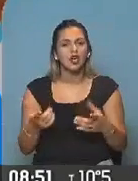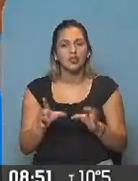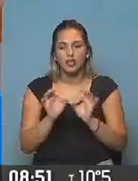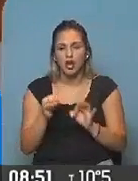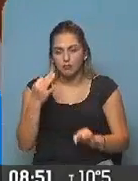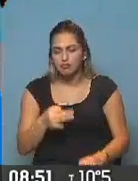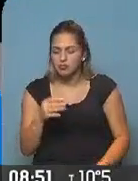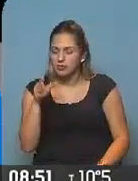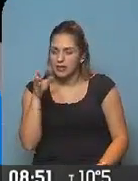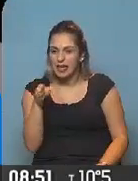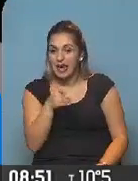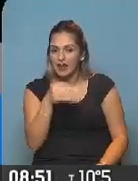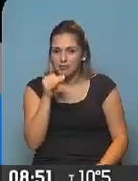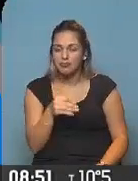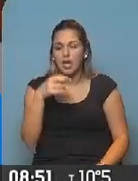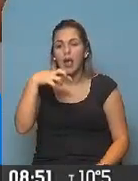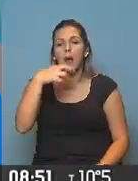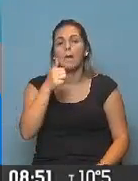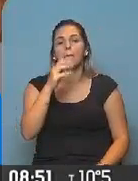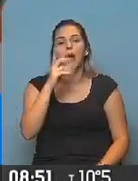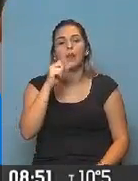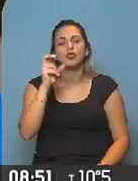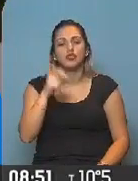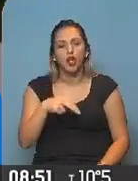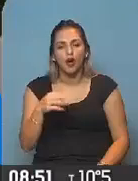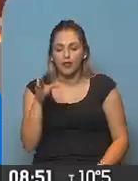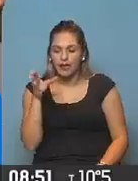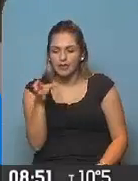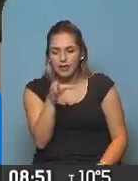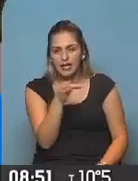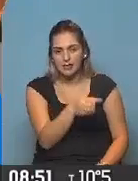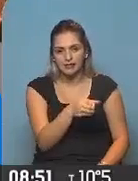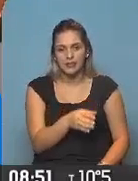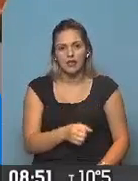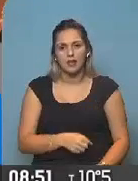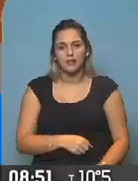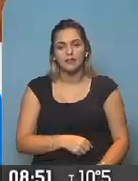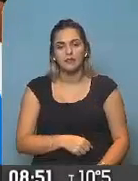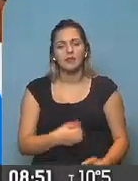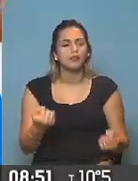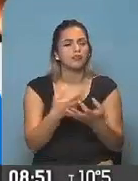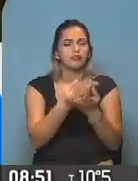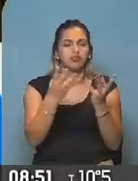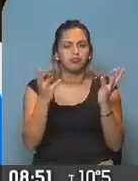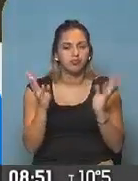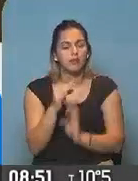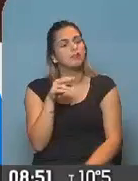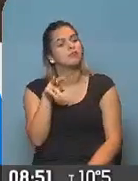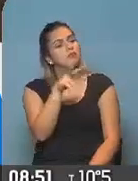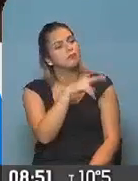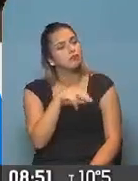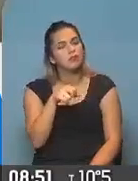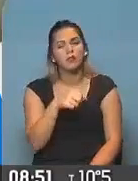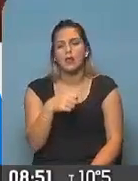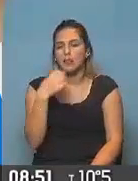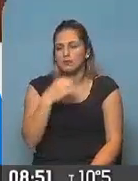al pabellón. Él entra al pabellón porque veía que había mucha deserción cuando lo hacía en espacios múltiples, y entonces